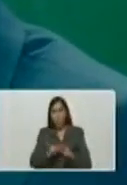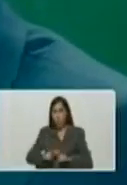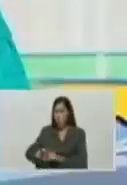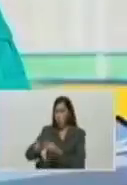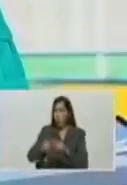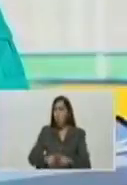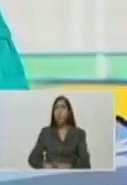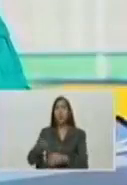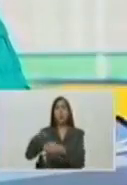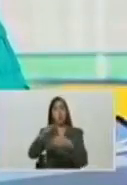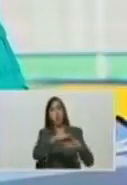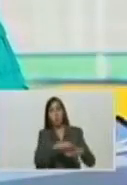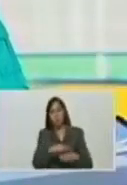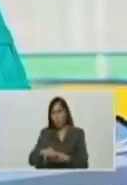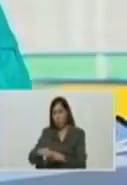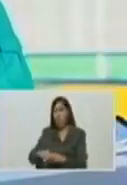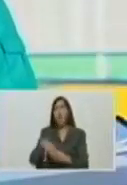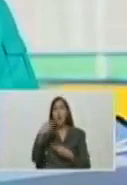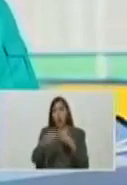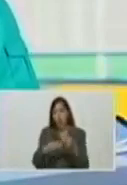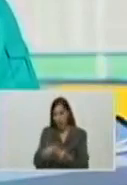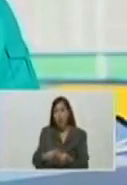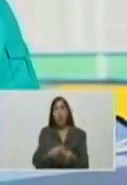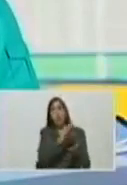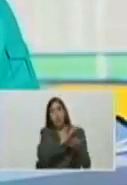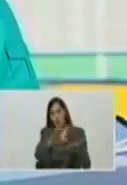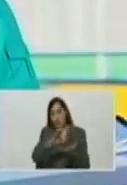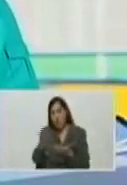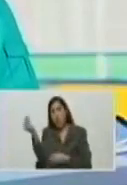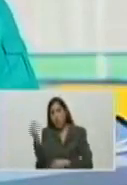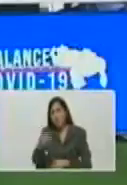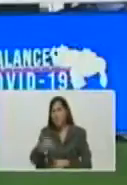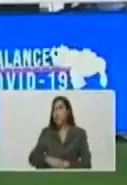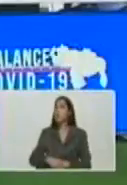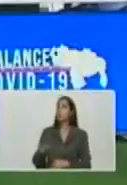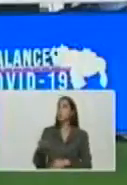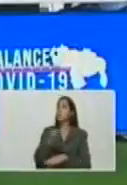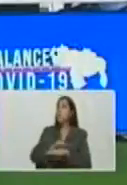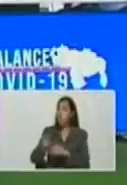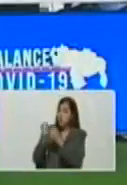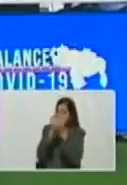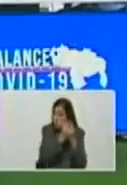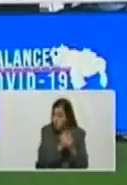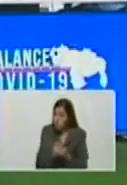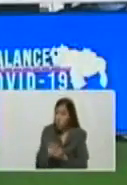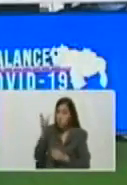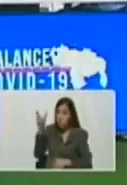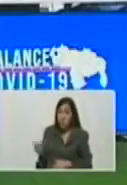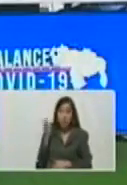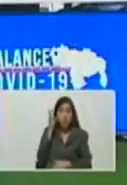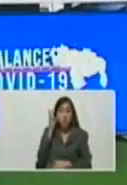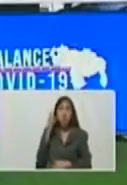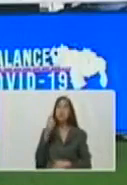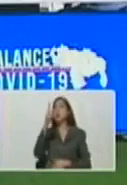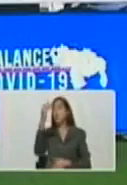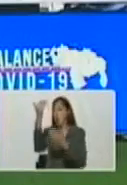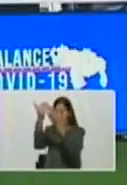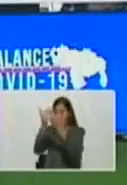valores, de conseguir inversión, señora ministra de Finanzas, inversión extranjera,